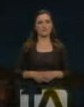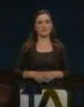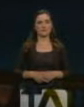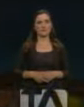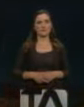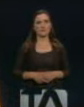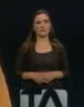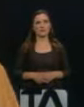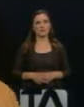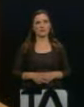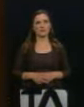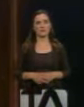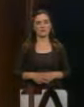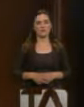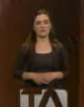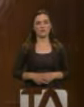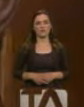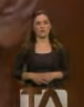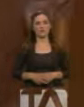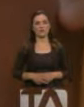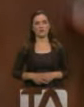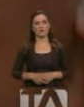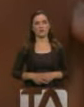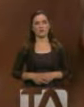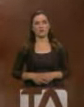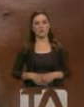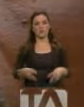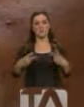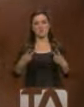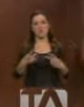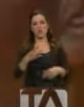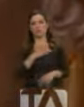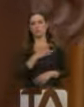Ay, Dios, hasta me lloro en la tragedia que me tocó a mí.